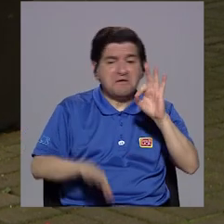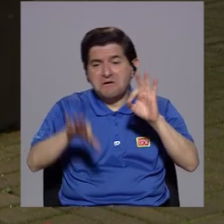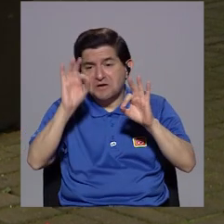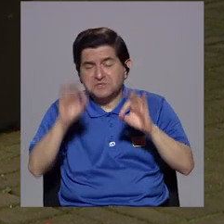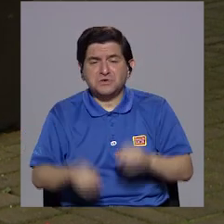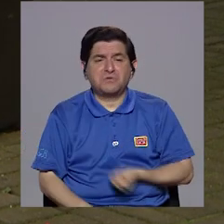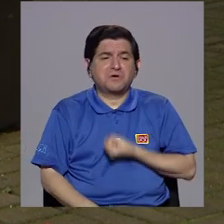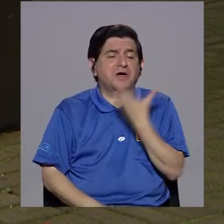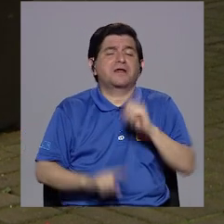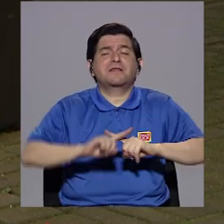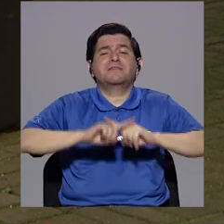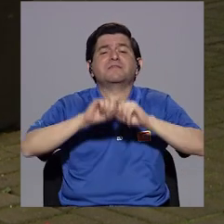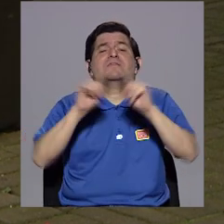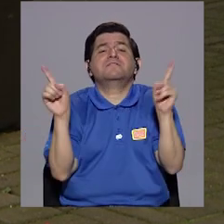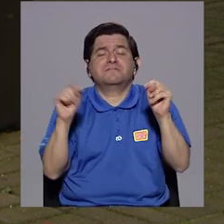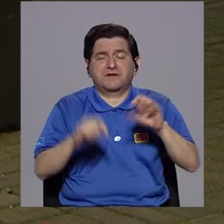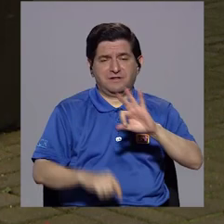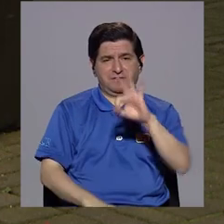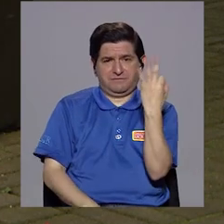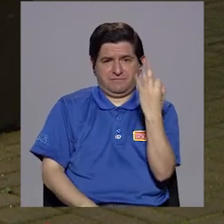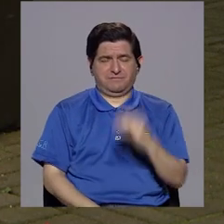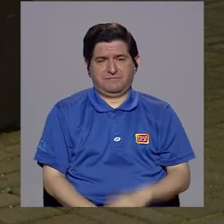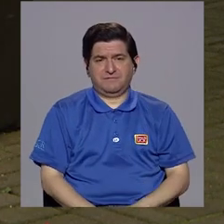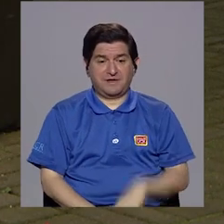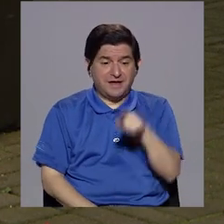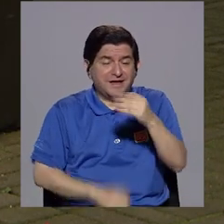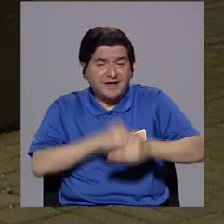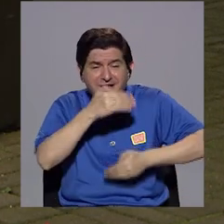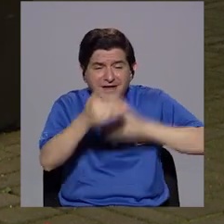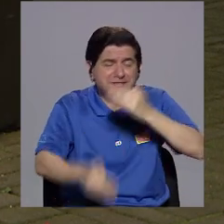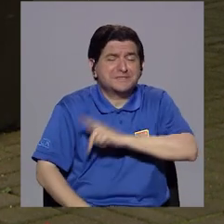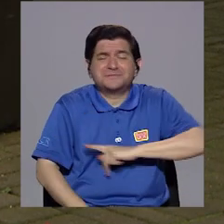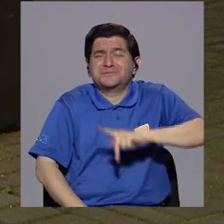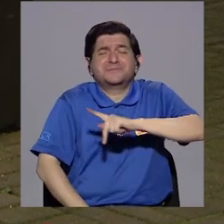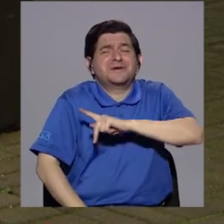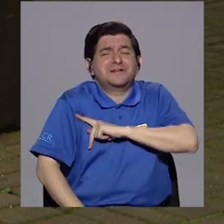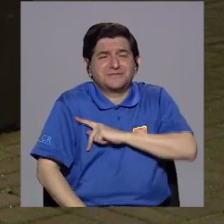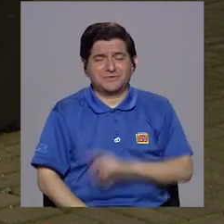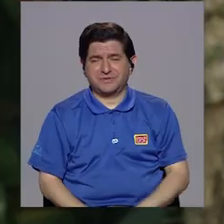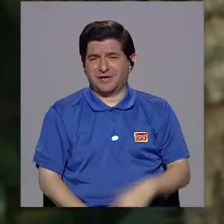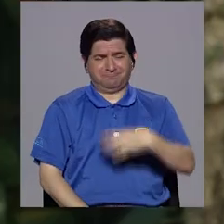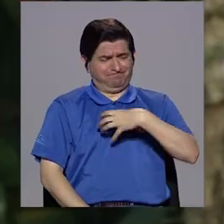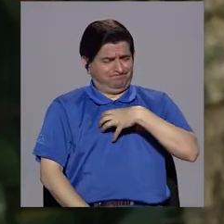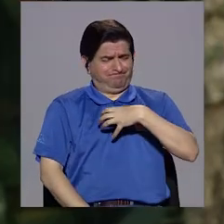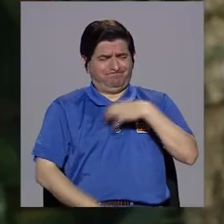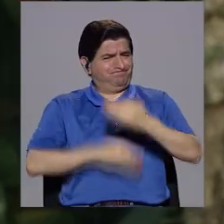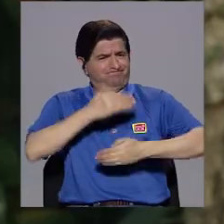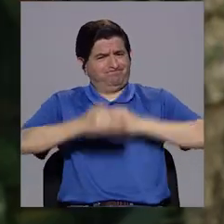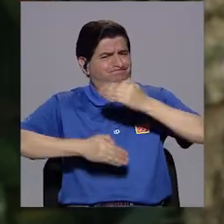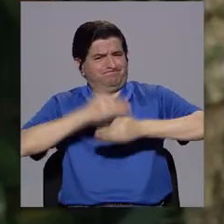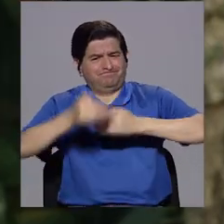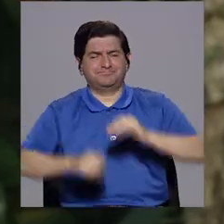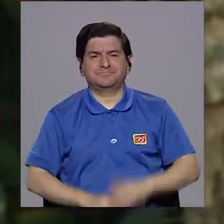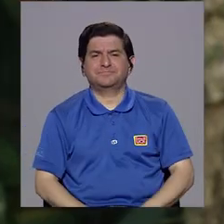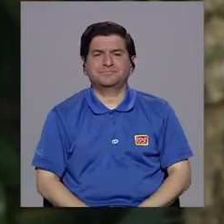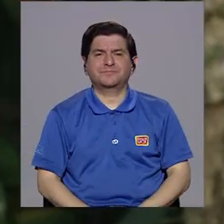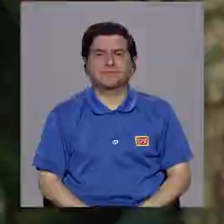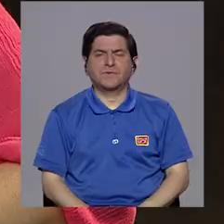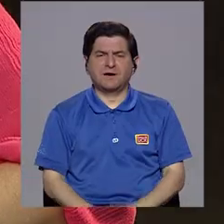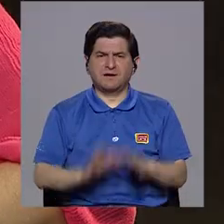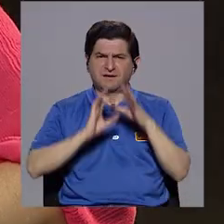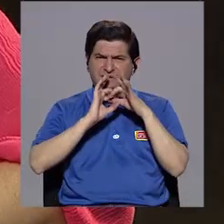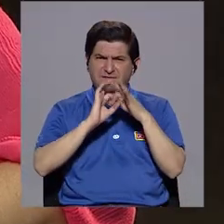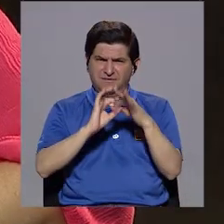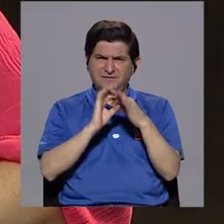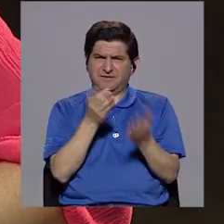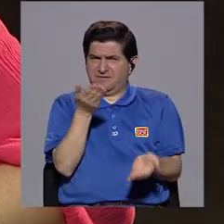elegir expresarlo de maneras distintas porque son procesos muy personales, muy uh-huh. subjetivos. Uh-huh. Tiene que